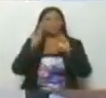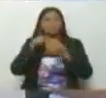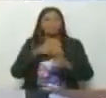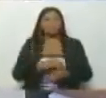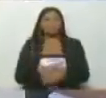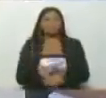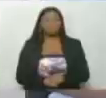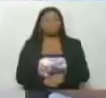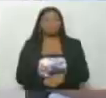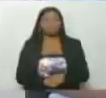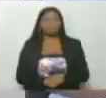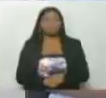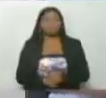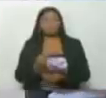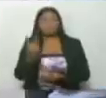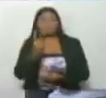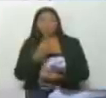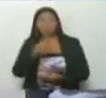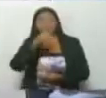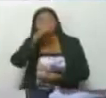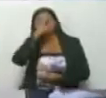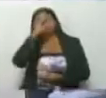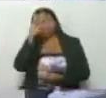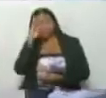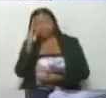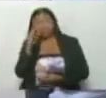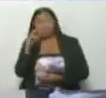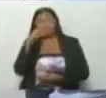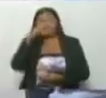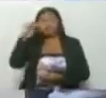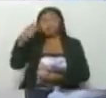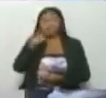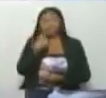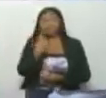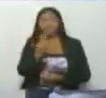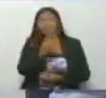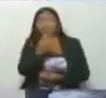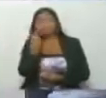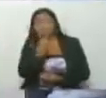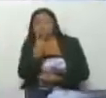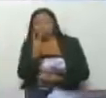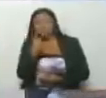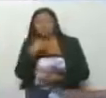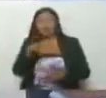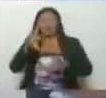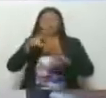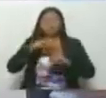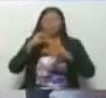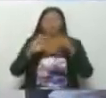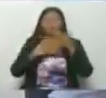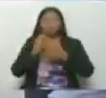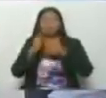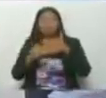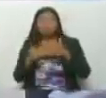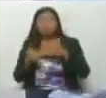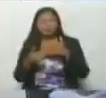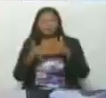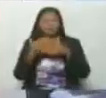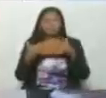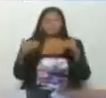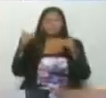cabello ambos lo han dicho con mucha fuerza el partido a su mirada función mucho